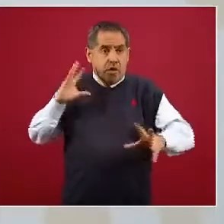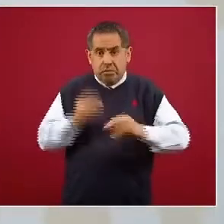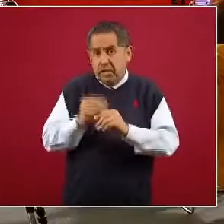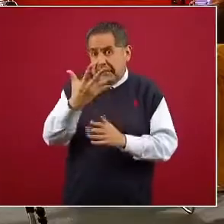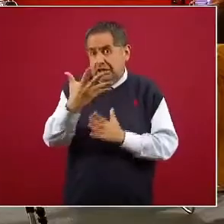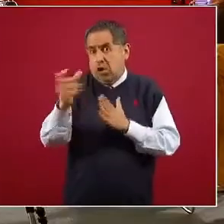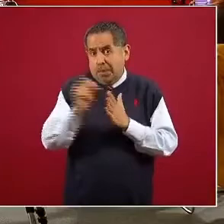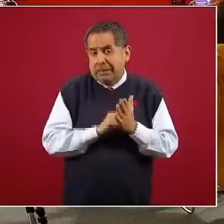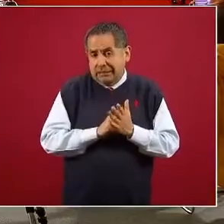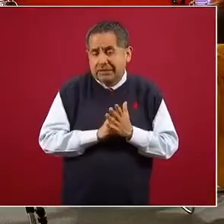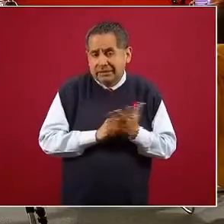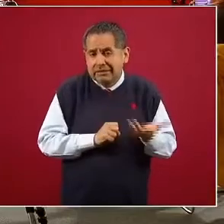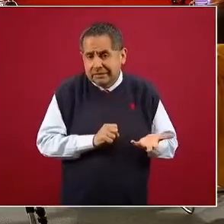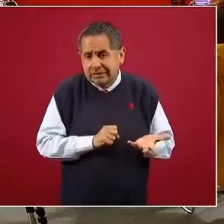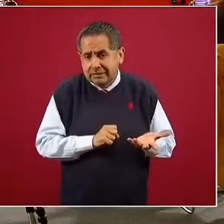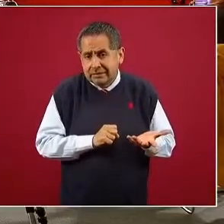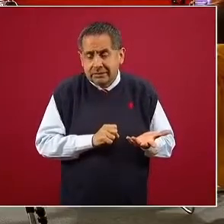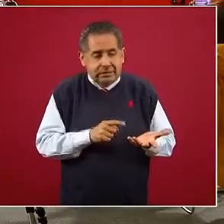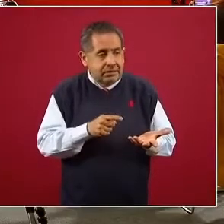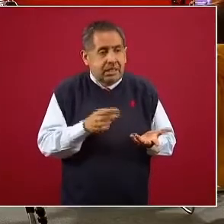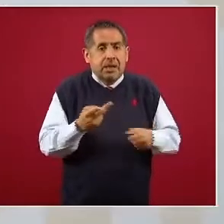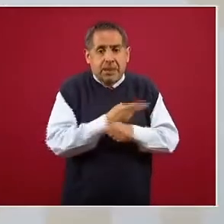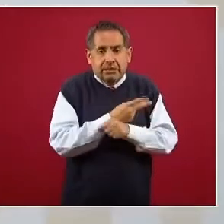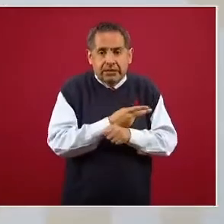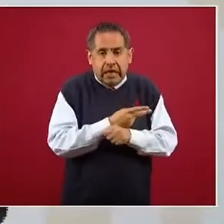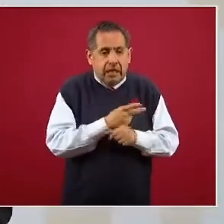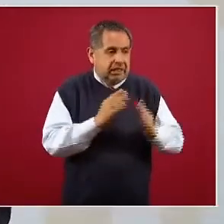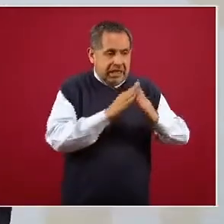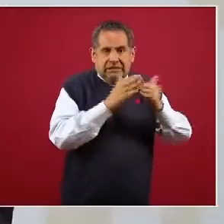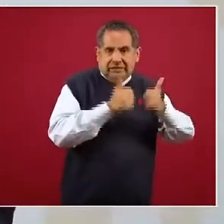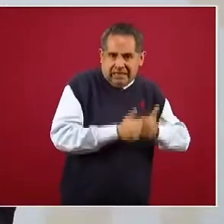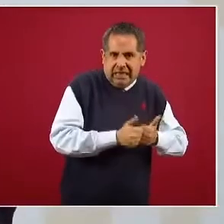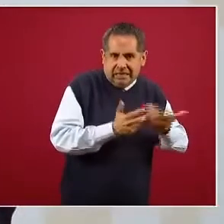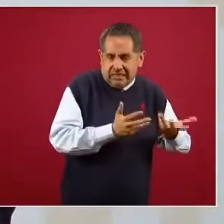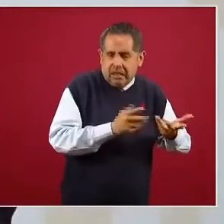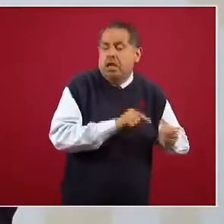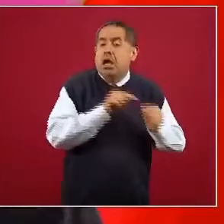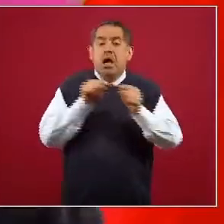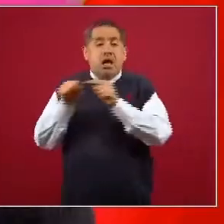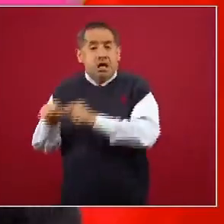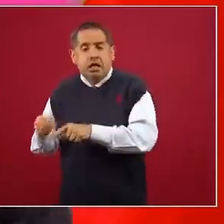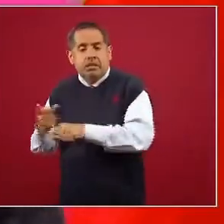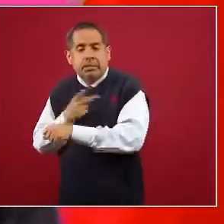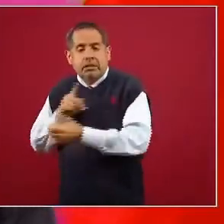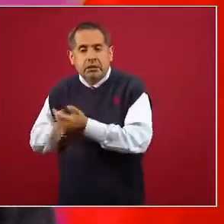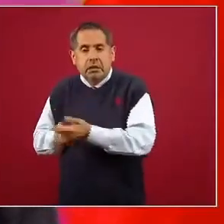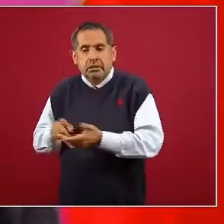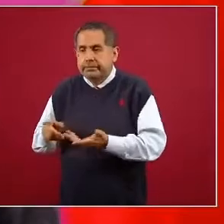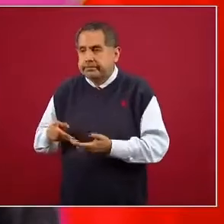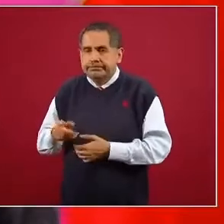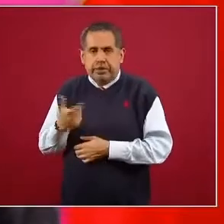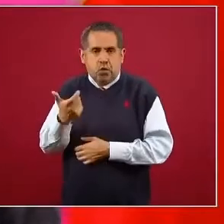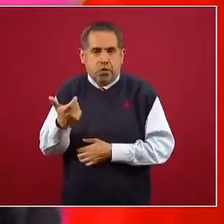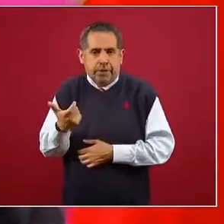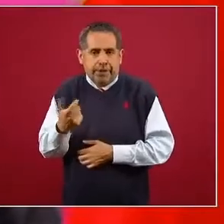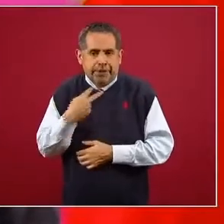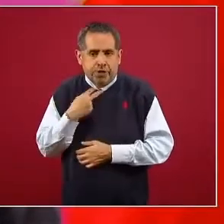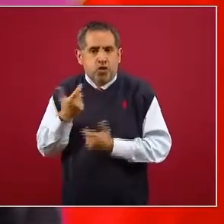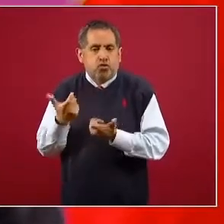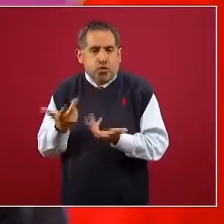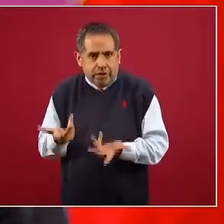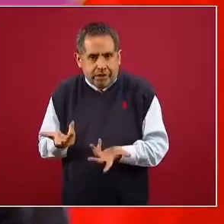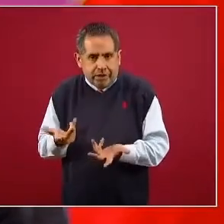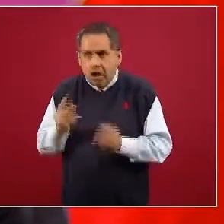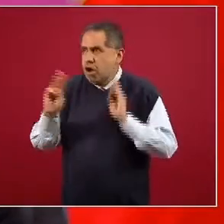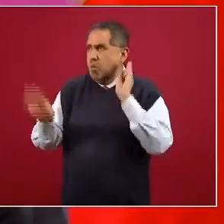ello. Y la consecuencia o las consecuencias son una afectación de la economía